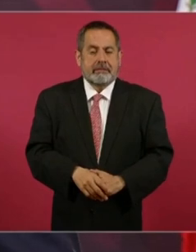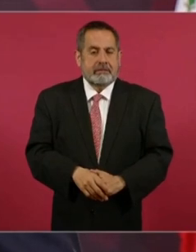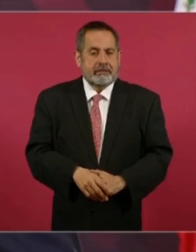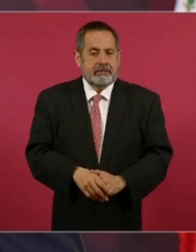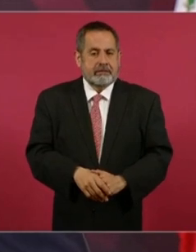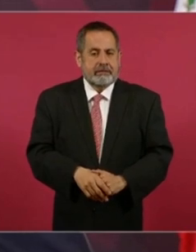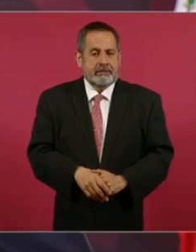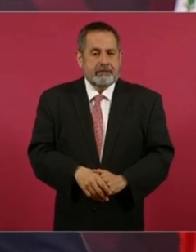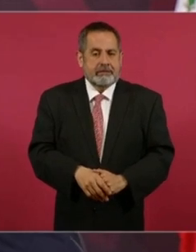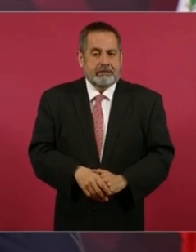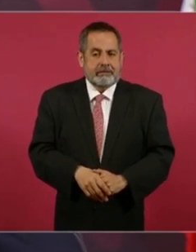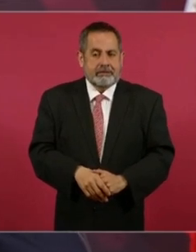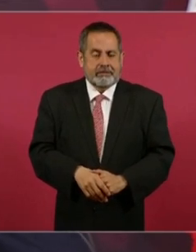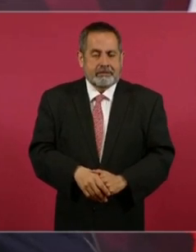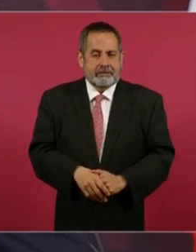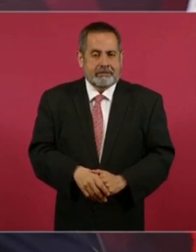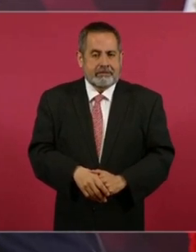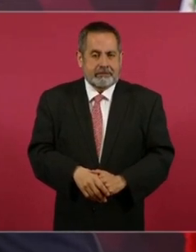ya no.